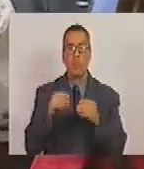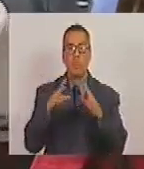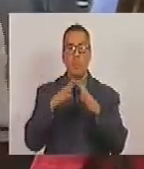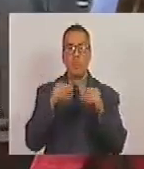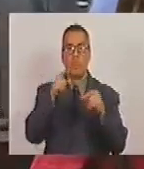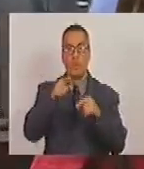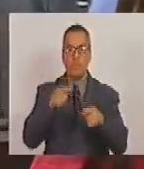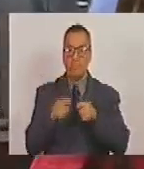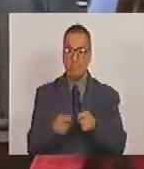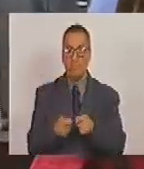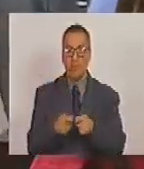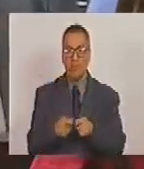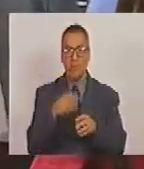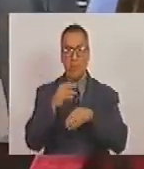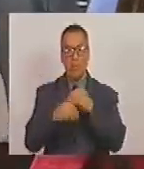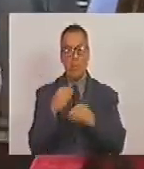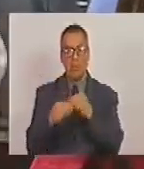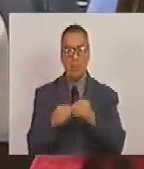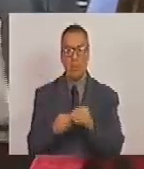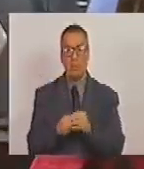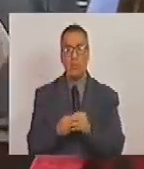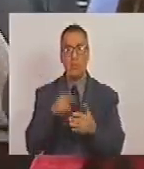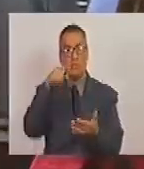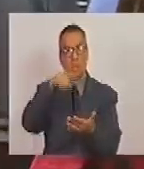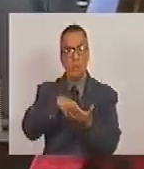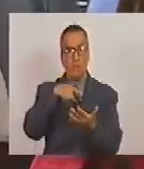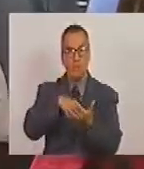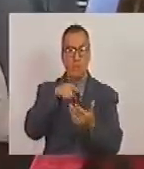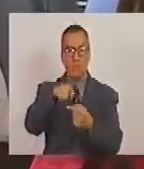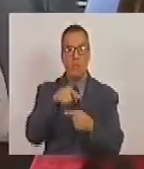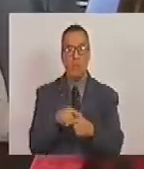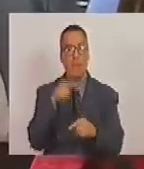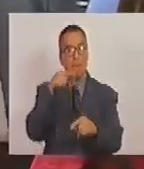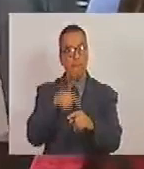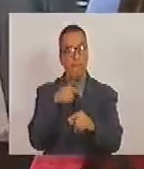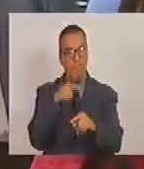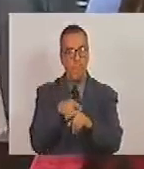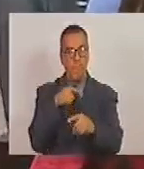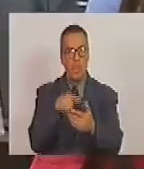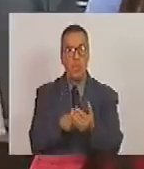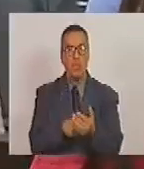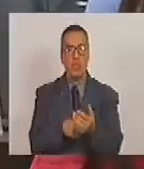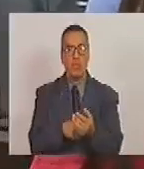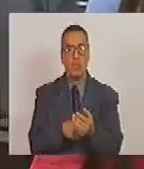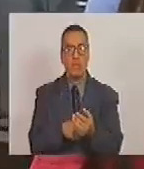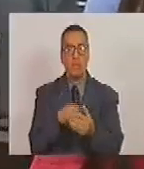este intento de convertir la deuda en un mecanismo de